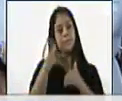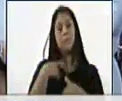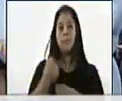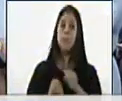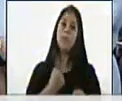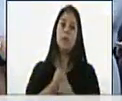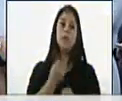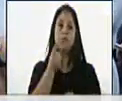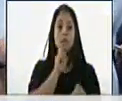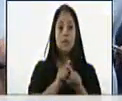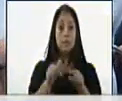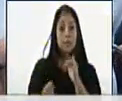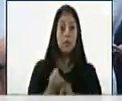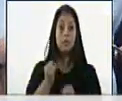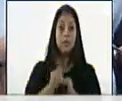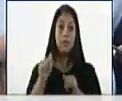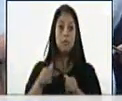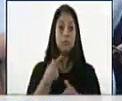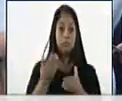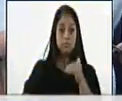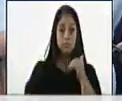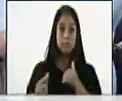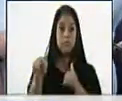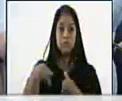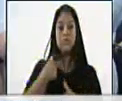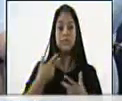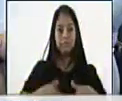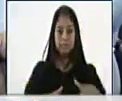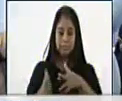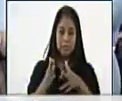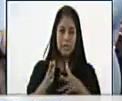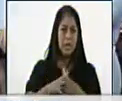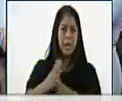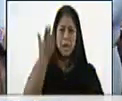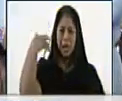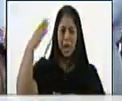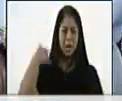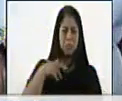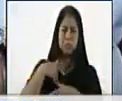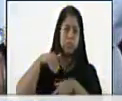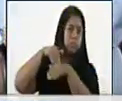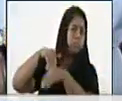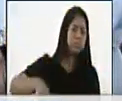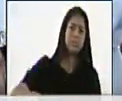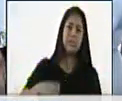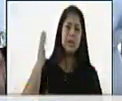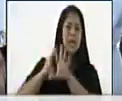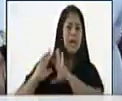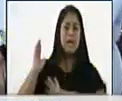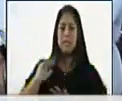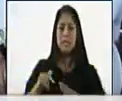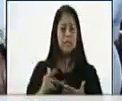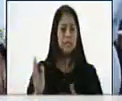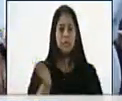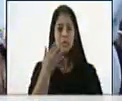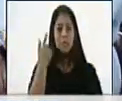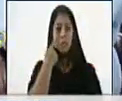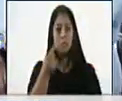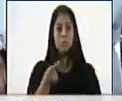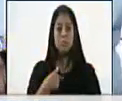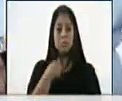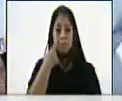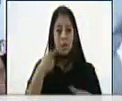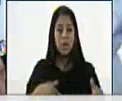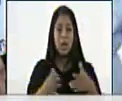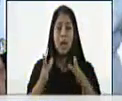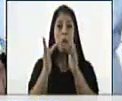de habilitar totalmente esta ruta, en donde dejaron en el olvido, en el famoso caso Odebrecht, muchos de ellos, dejaron tirados